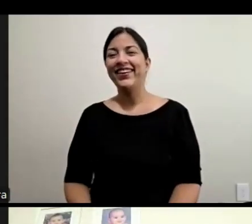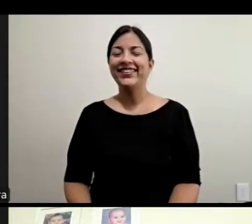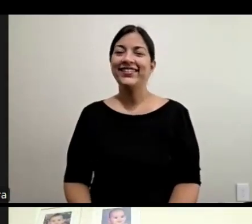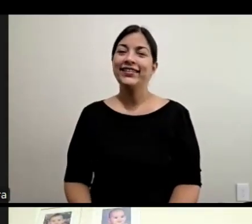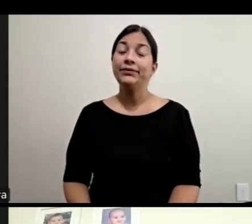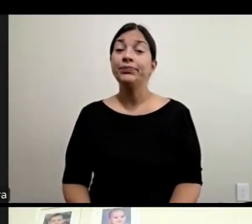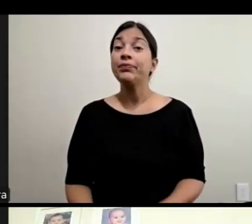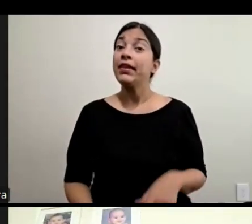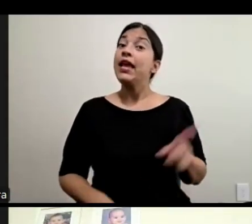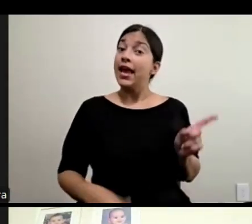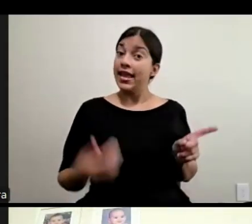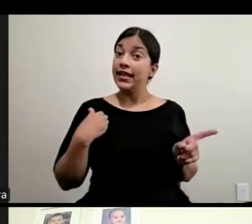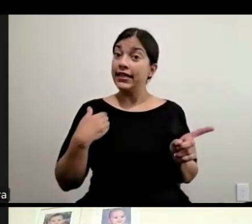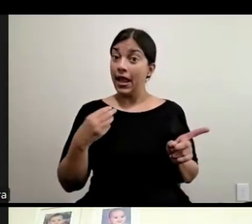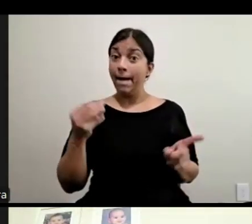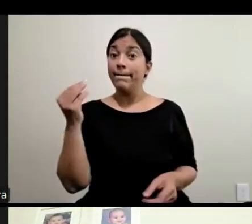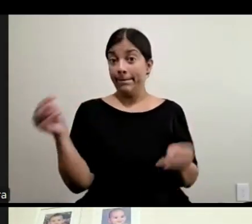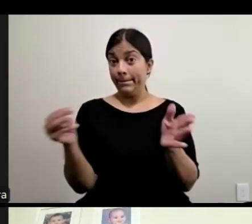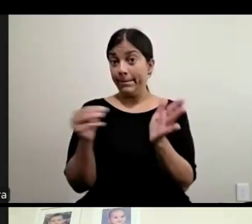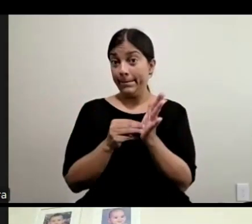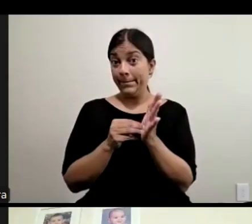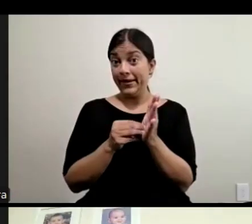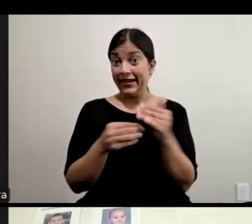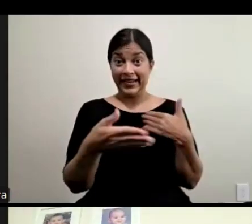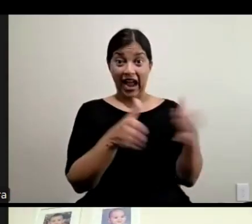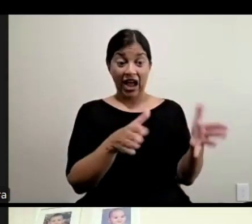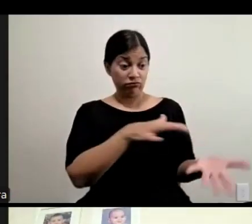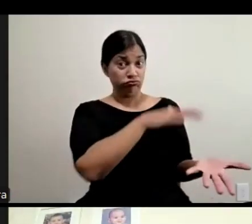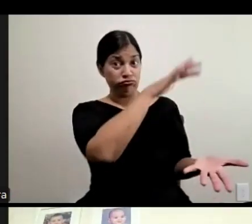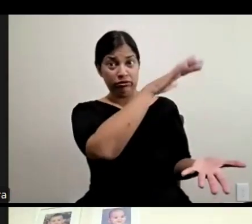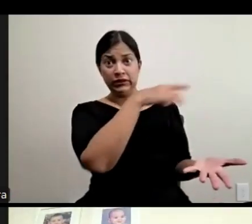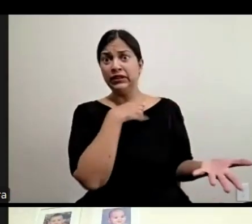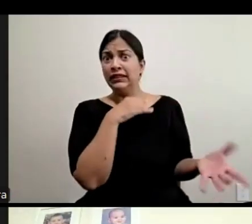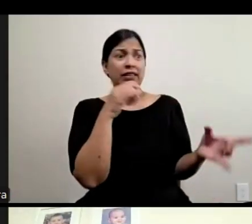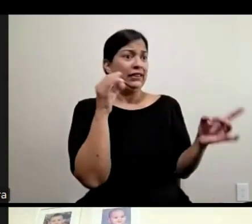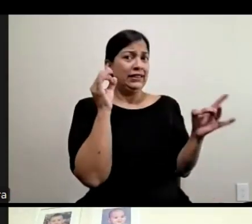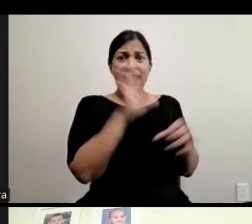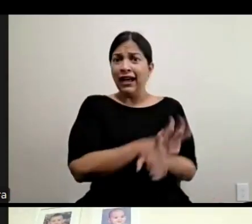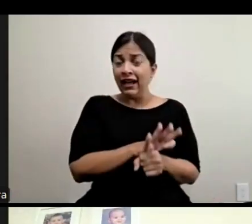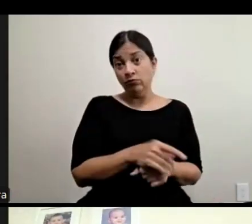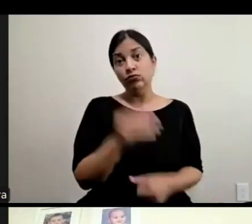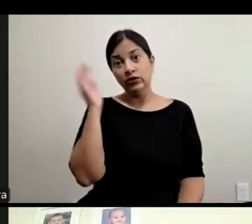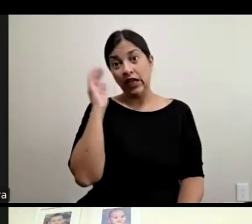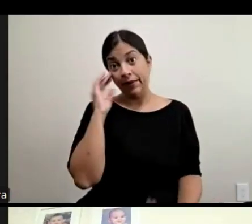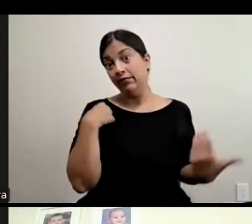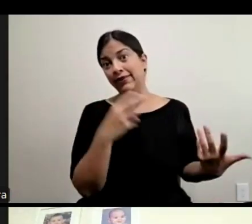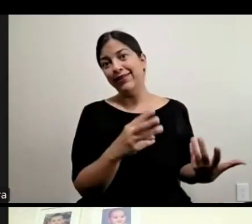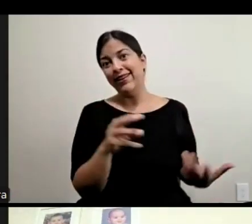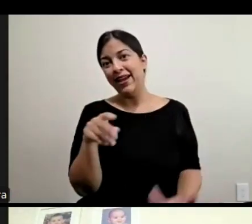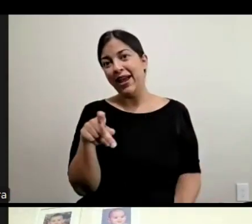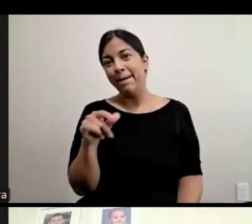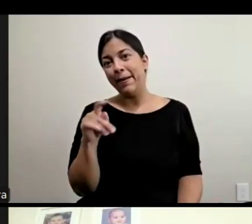ella tenía estas 1,000 cajas y estaba histérica porque ustedes saben, el pepinillo es todo agua, así que se daña a